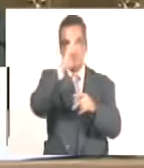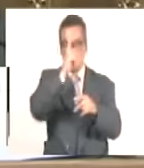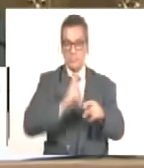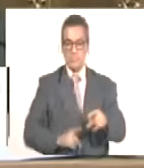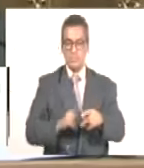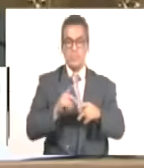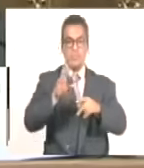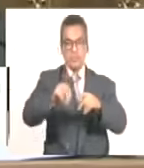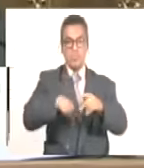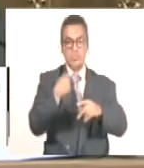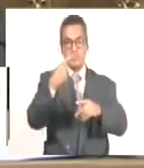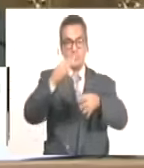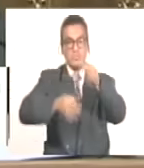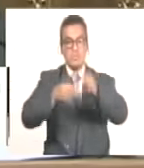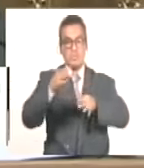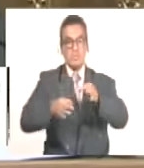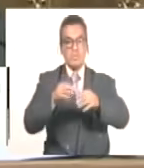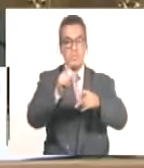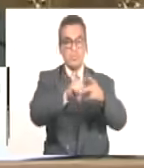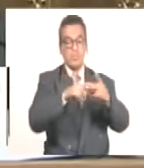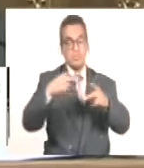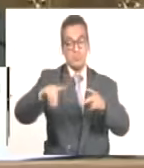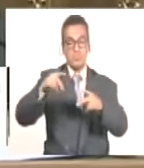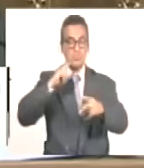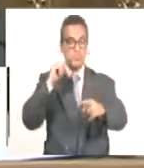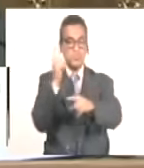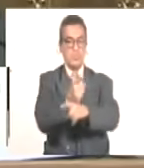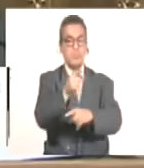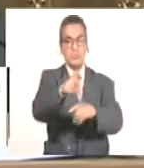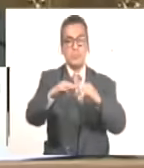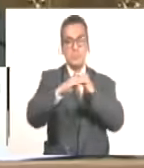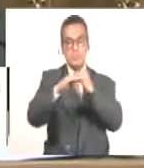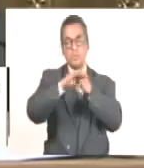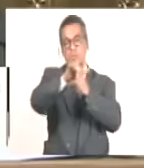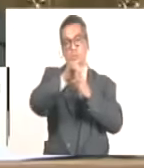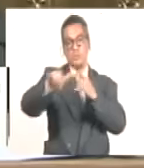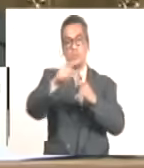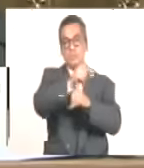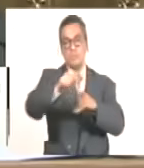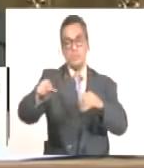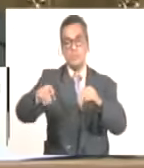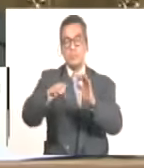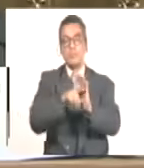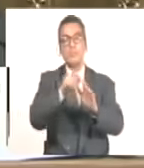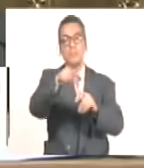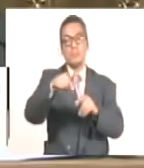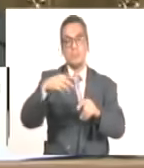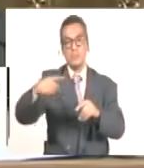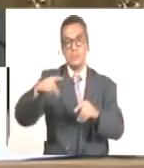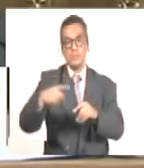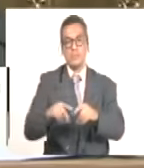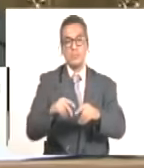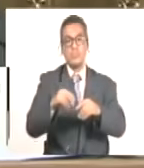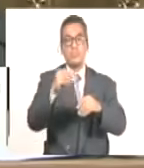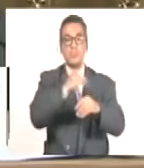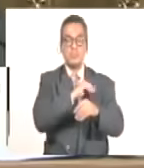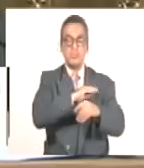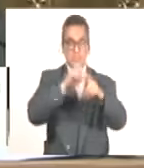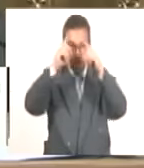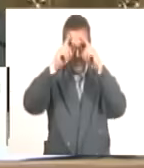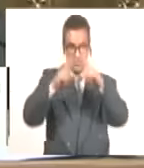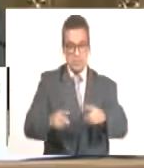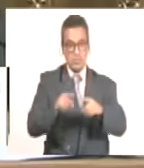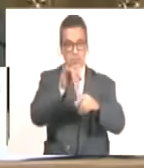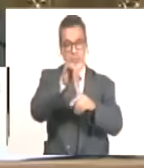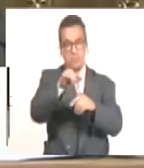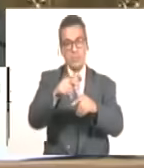discapacidad su plena capacidad jurídica como sujetos de derechos y obligaciones, en igualdad de condiciones con las demás personas, así como el derecho a tomar sus propias decisiones y que